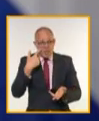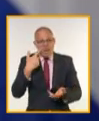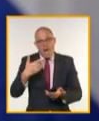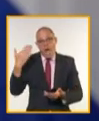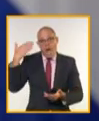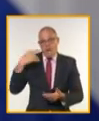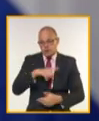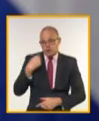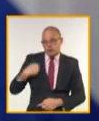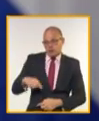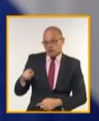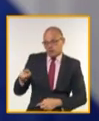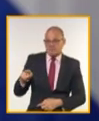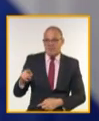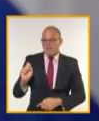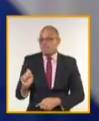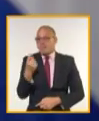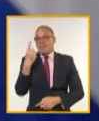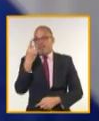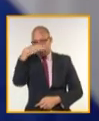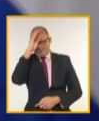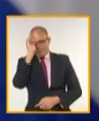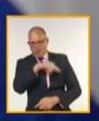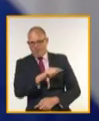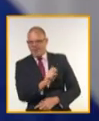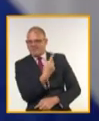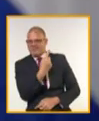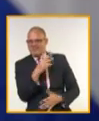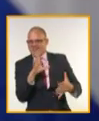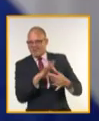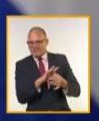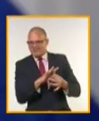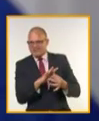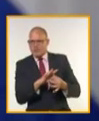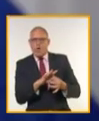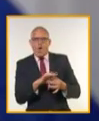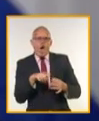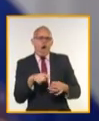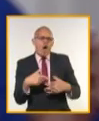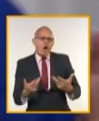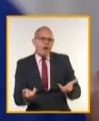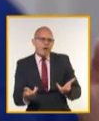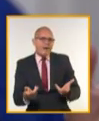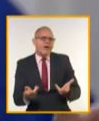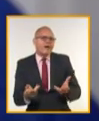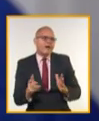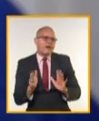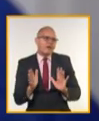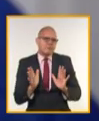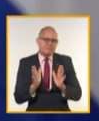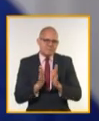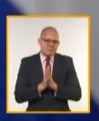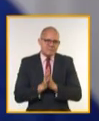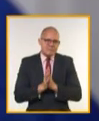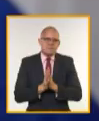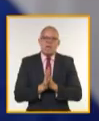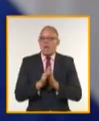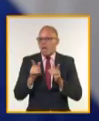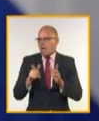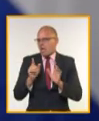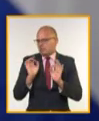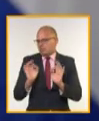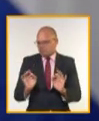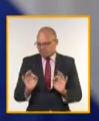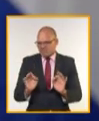Latina y el Caribe fue también peculiar. Fue una decisión popular tomada en un